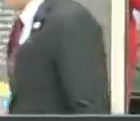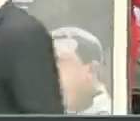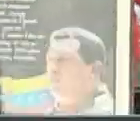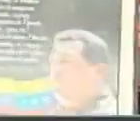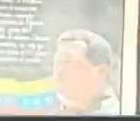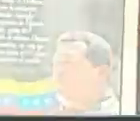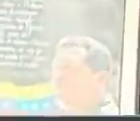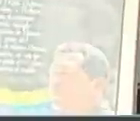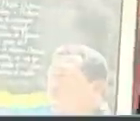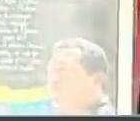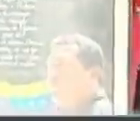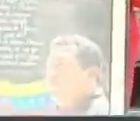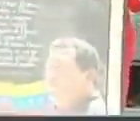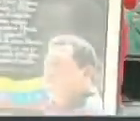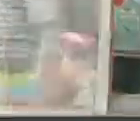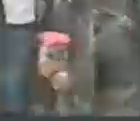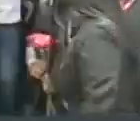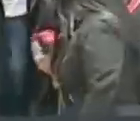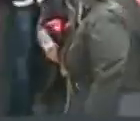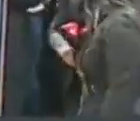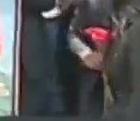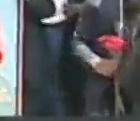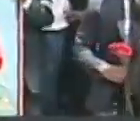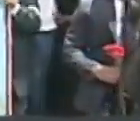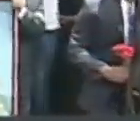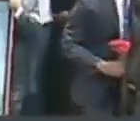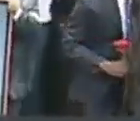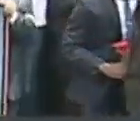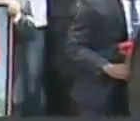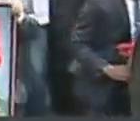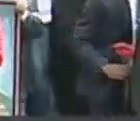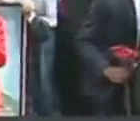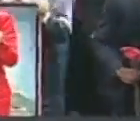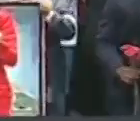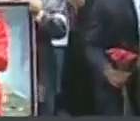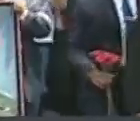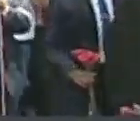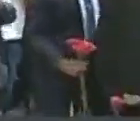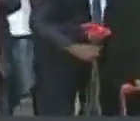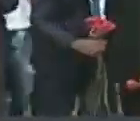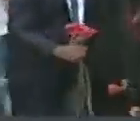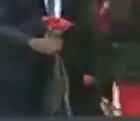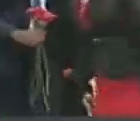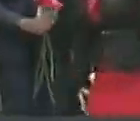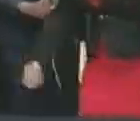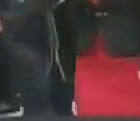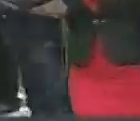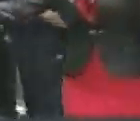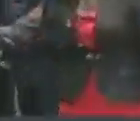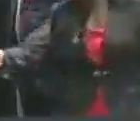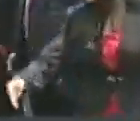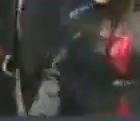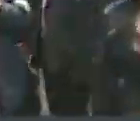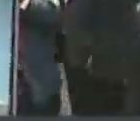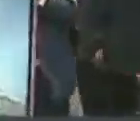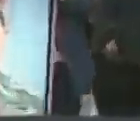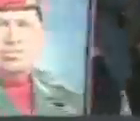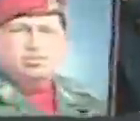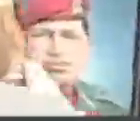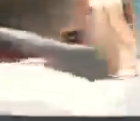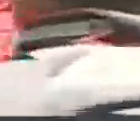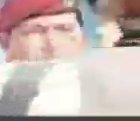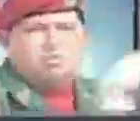impondrá la voluntad del poder originario de nuestro país, se impondrá la paz. Allí vemos